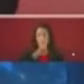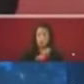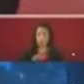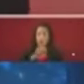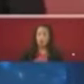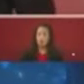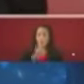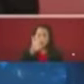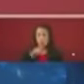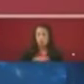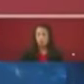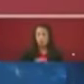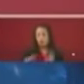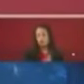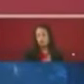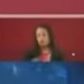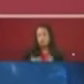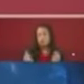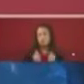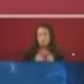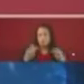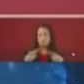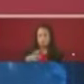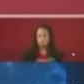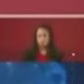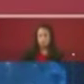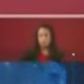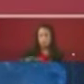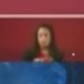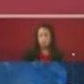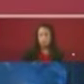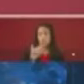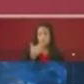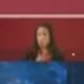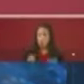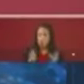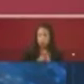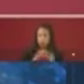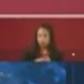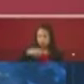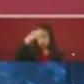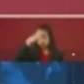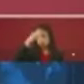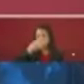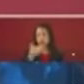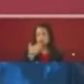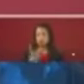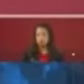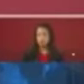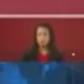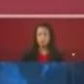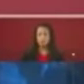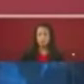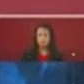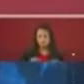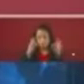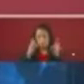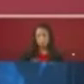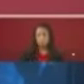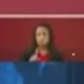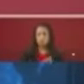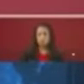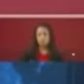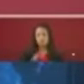familiares. Una falta de acceso de las mujeres a los cargos importantes dentro del Poder